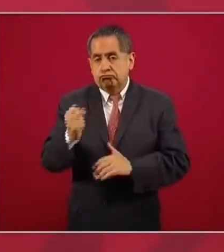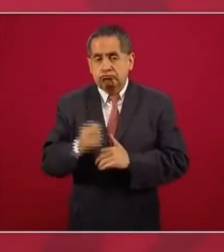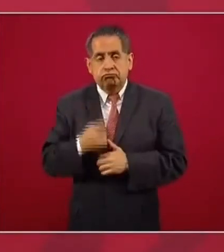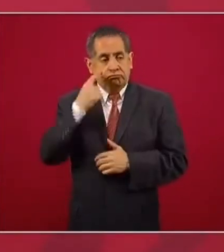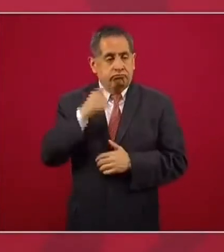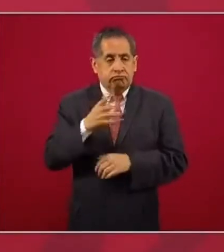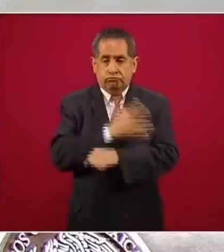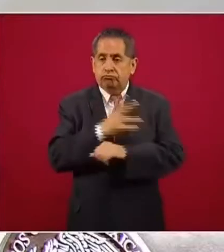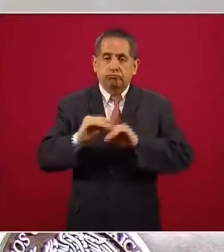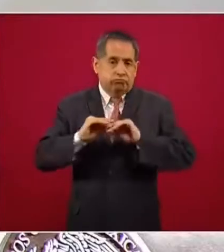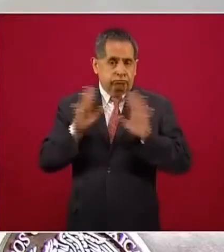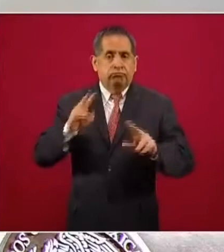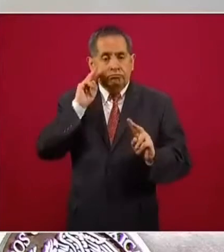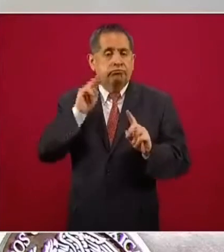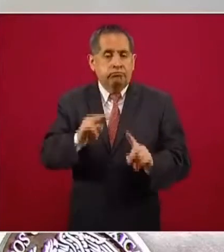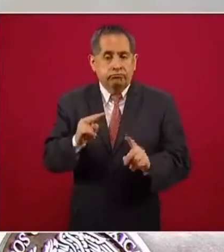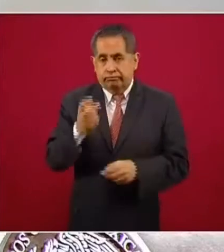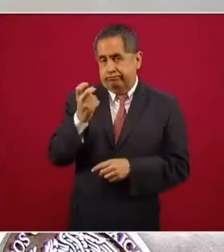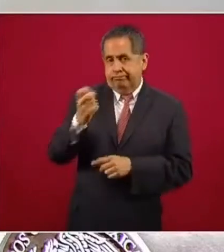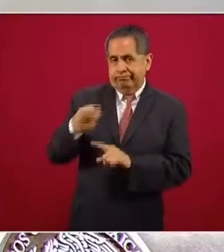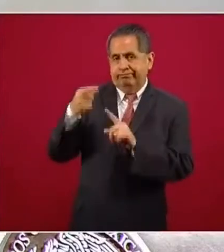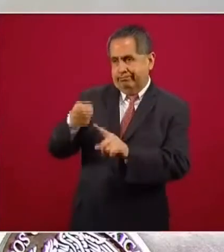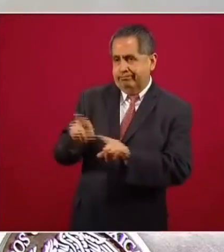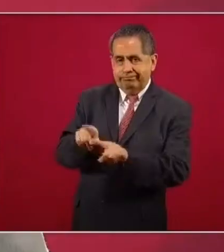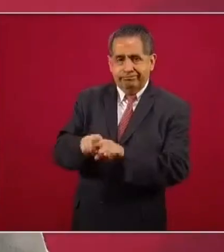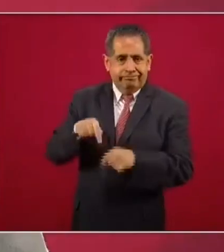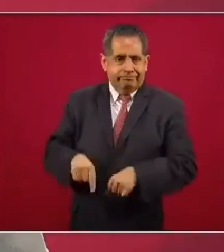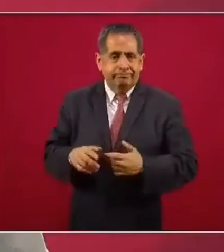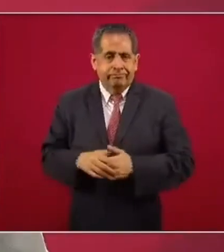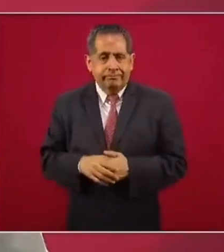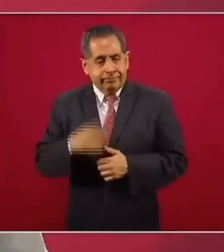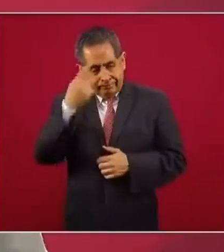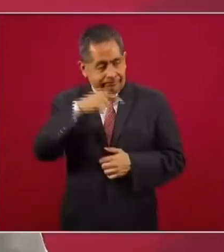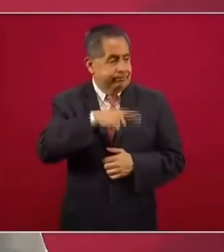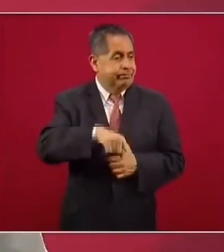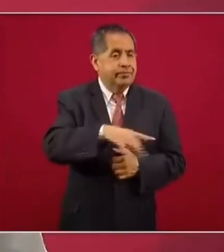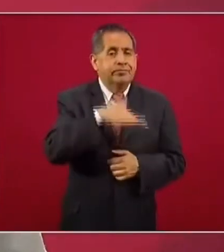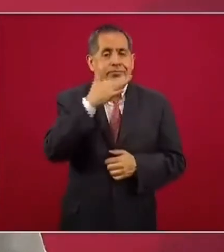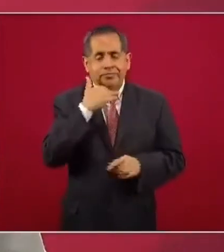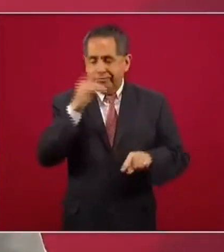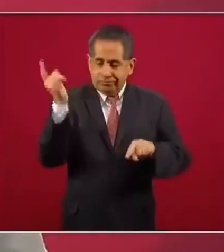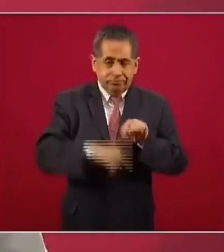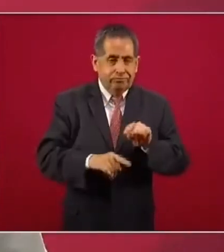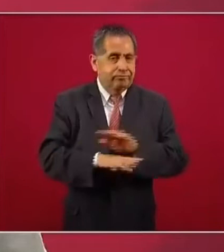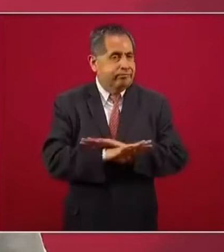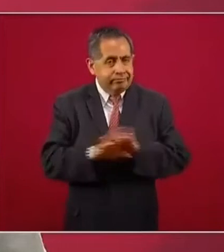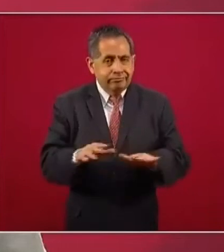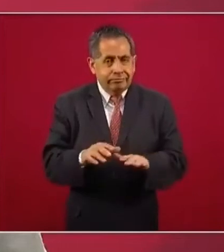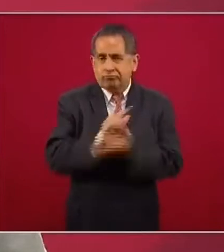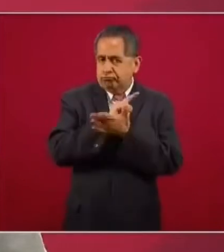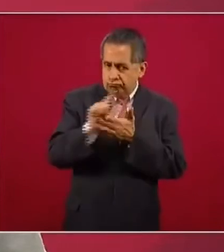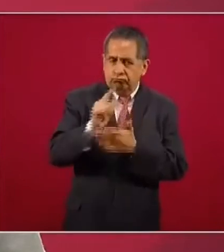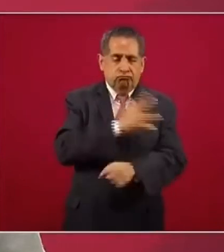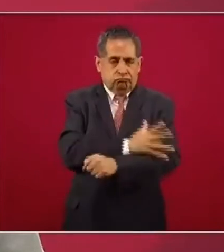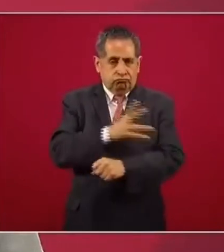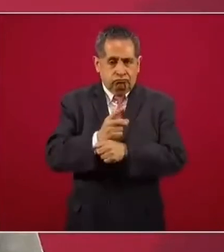a otro de los grandes objetivos de la presente administración, la erradicación de la corrupción que